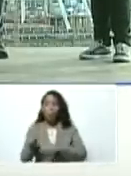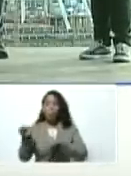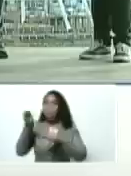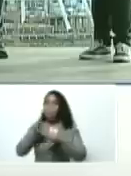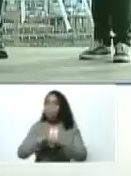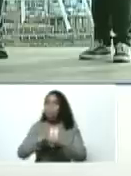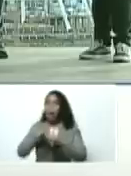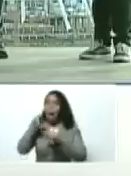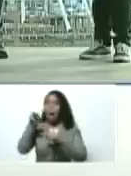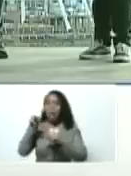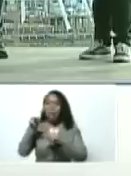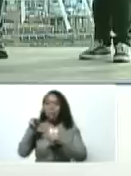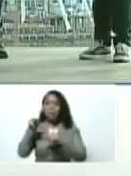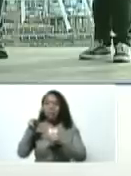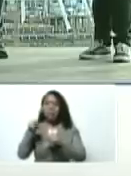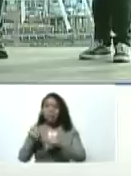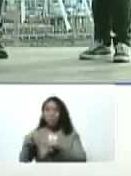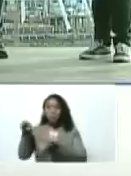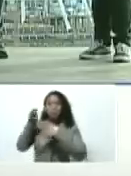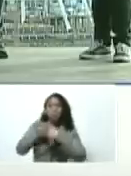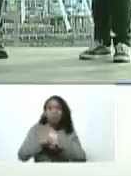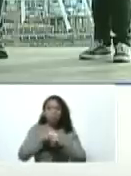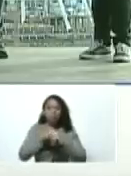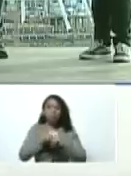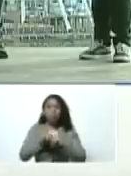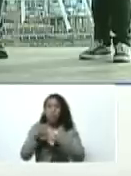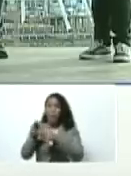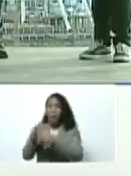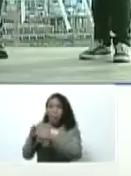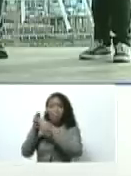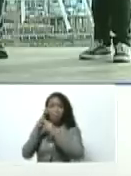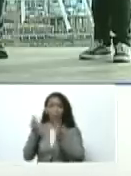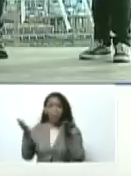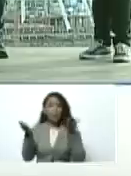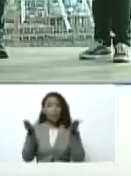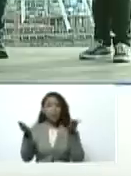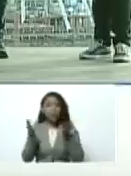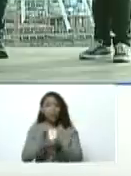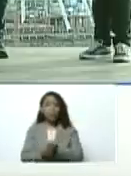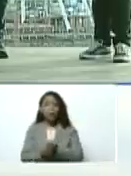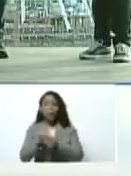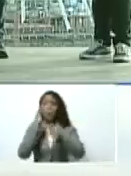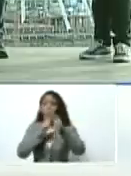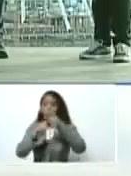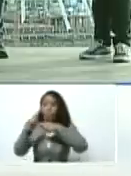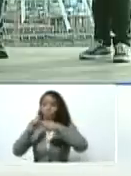allí, tiene su silla y te prestan servicio. Te venden